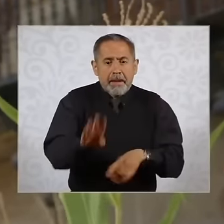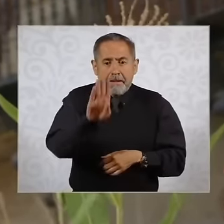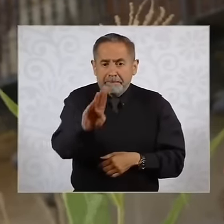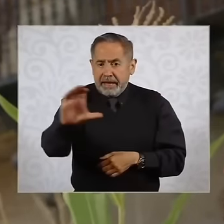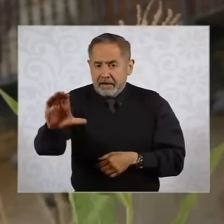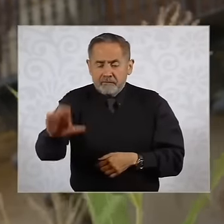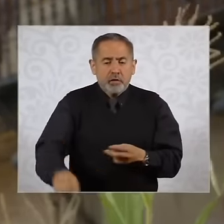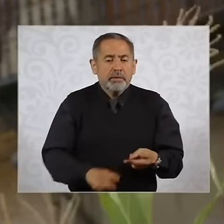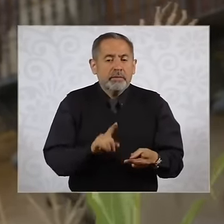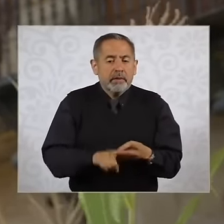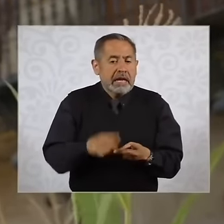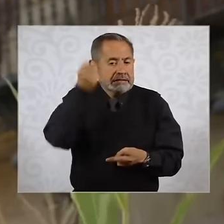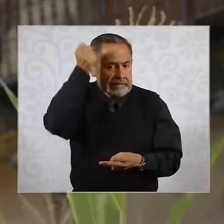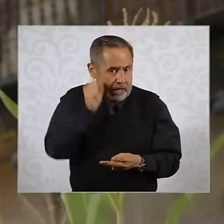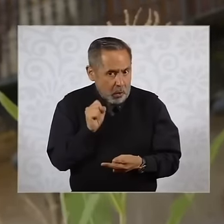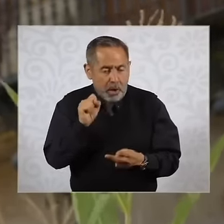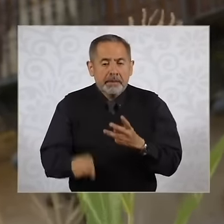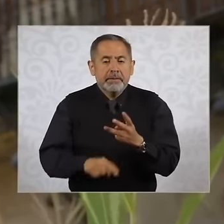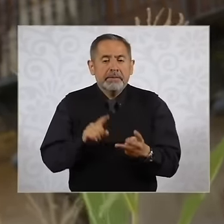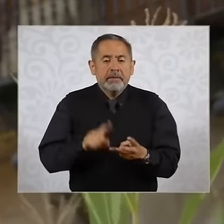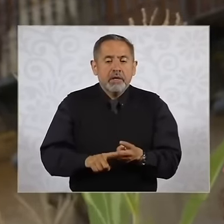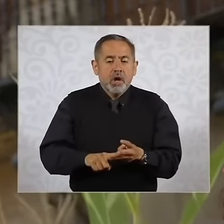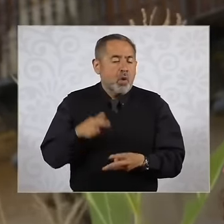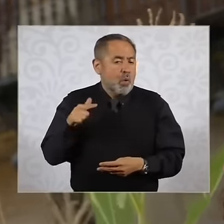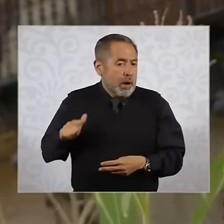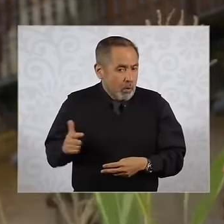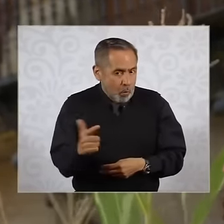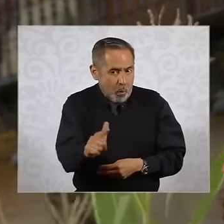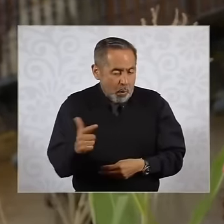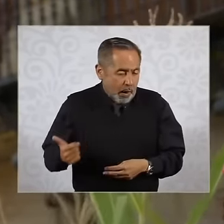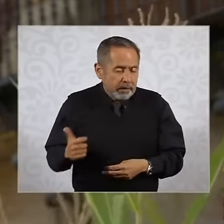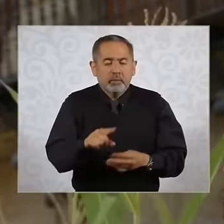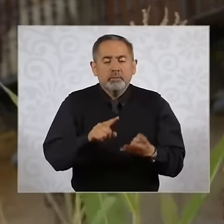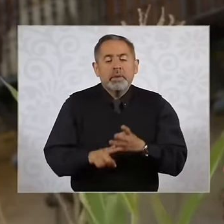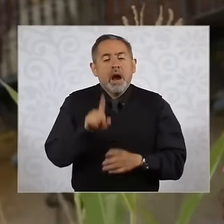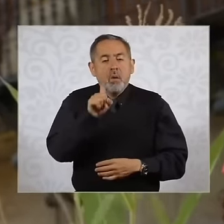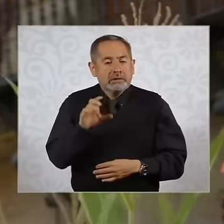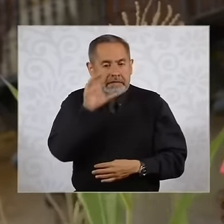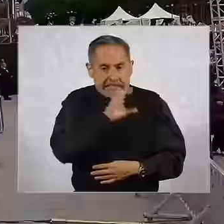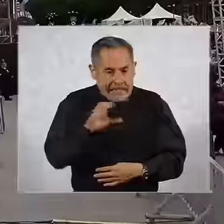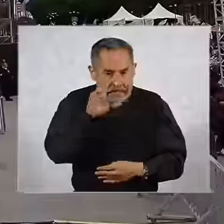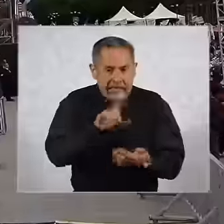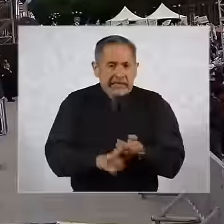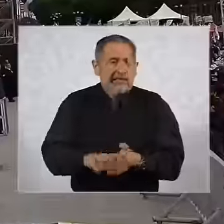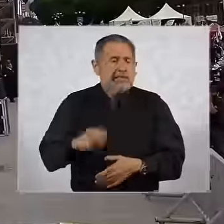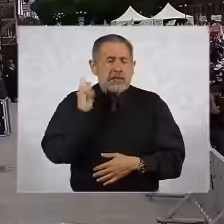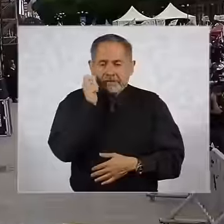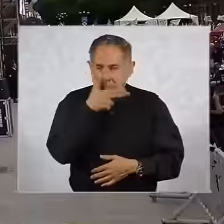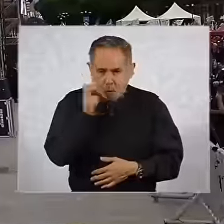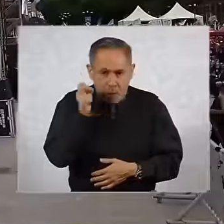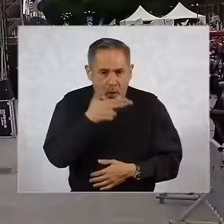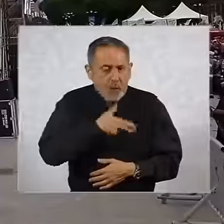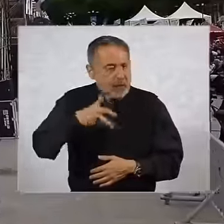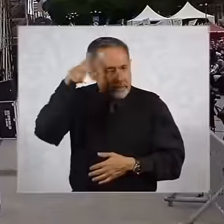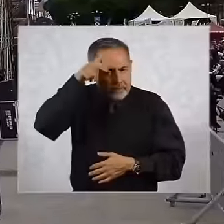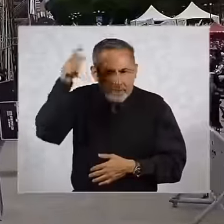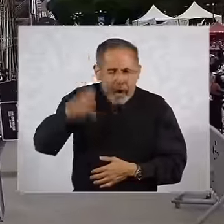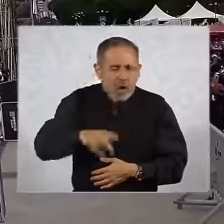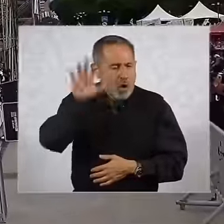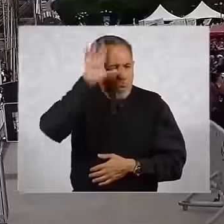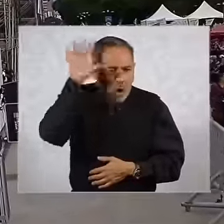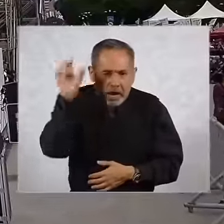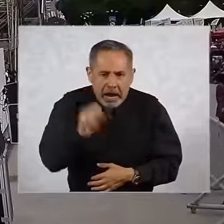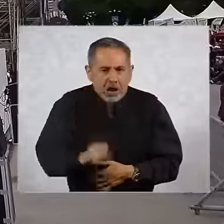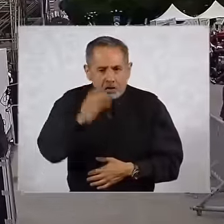California, Sinaloa, Guanajuato, Aguascalientes, Chihuahua, Hidalgo,